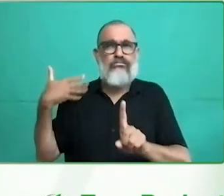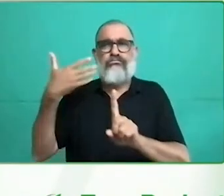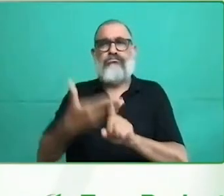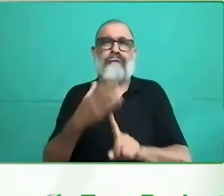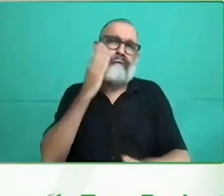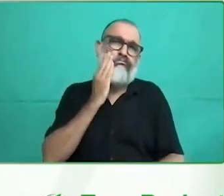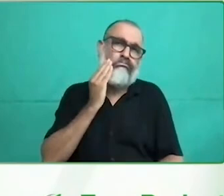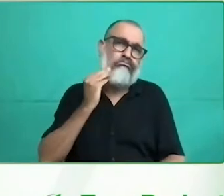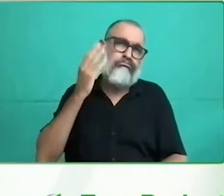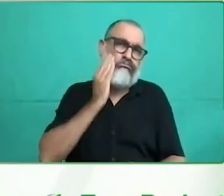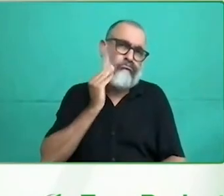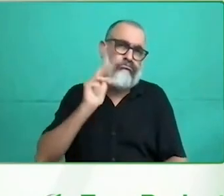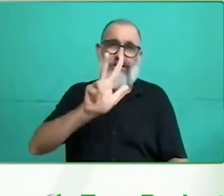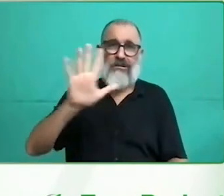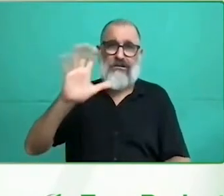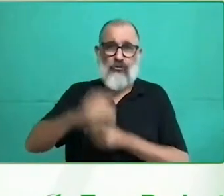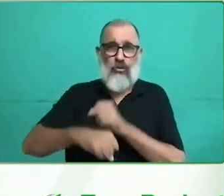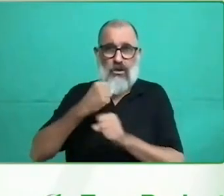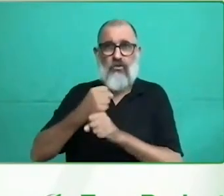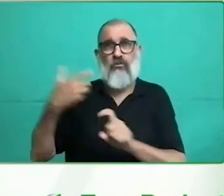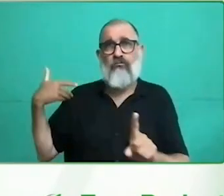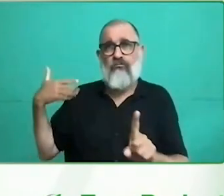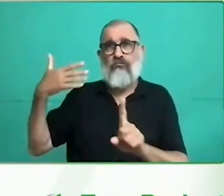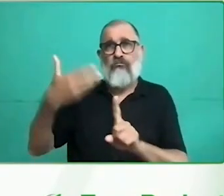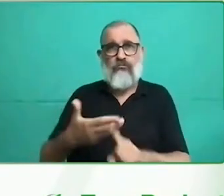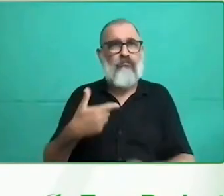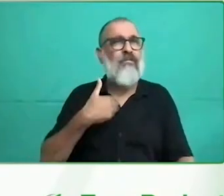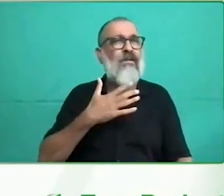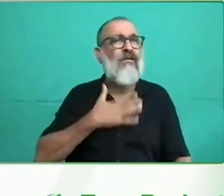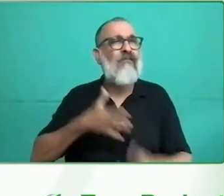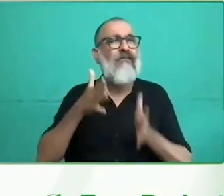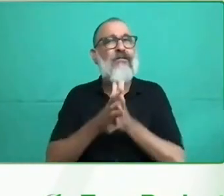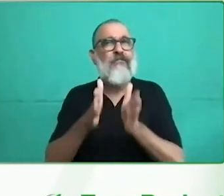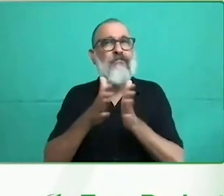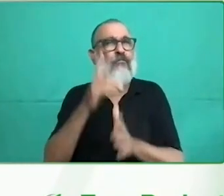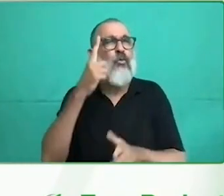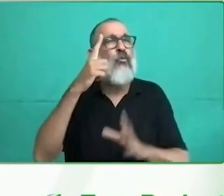con tres socios, los tres con discapacidad, con distintos tipos de discapacidad.